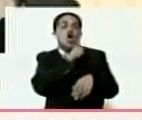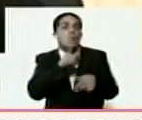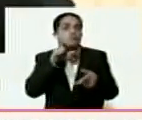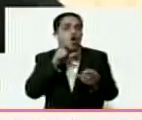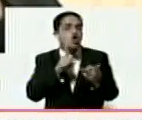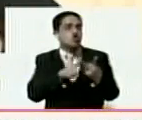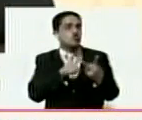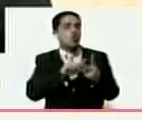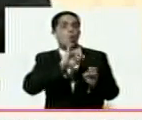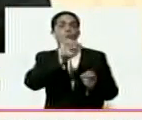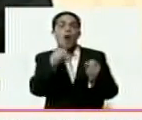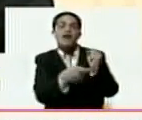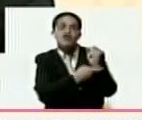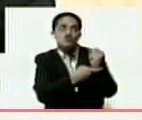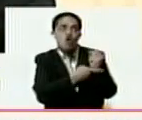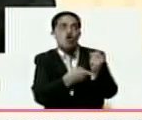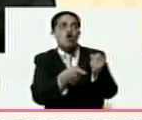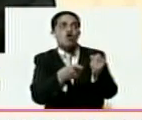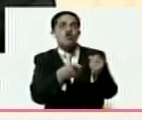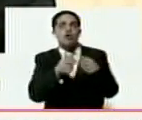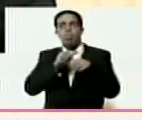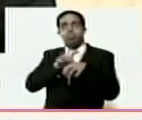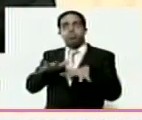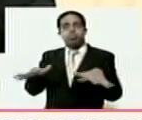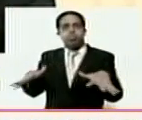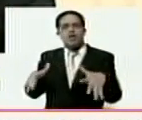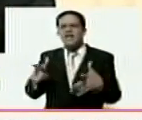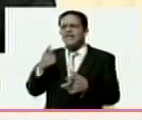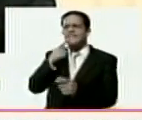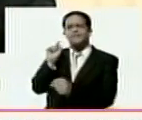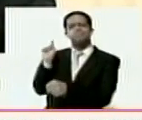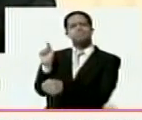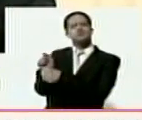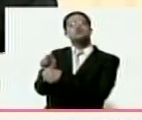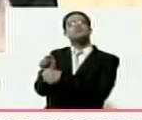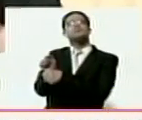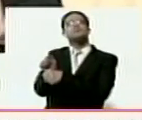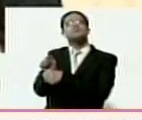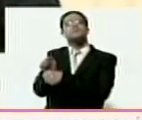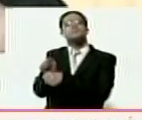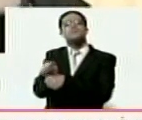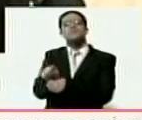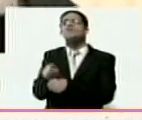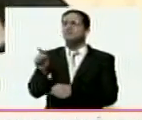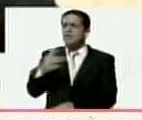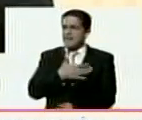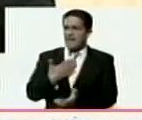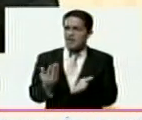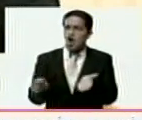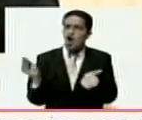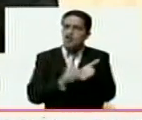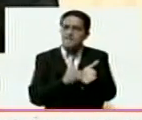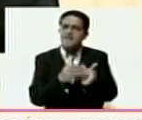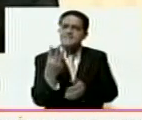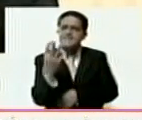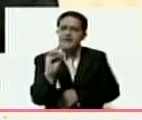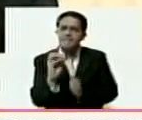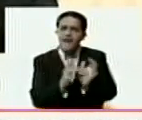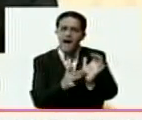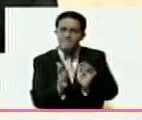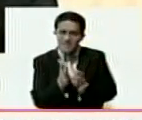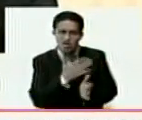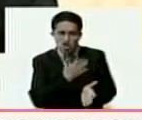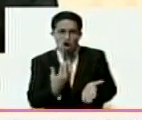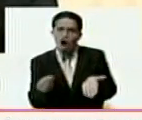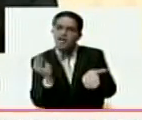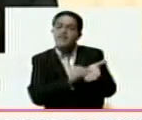con armas, con municiones, le preguntan, quiero volver al 30 de abril, le dice el periodista. Ese fue el